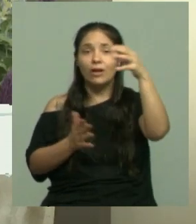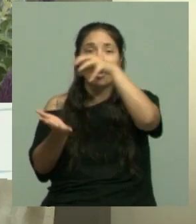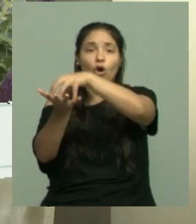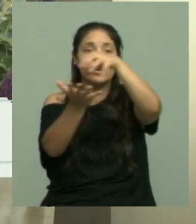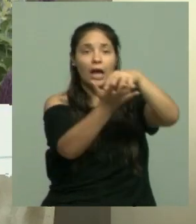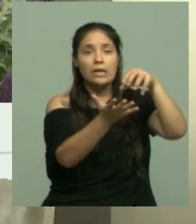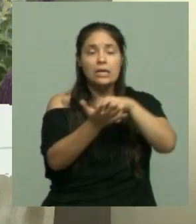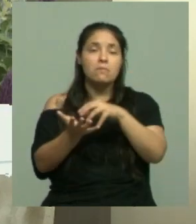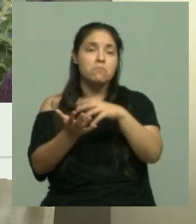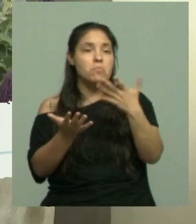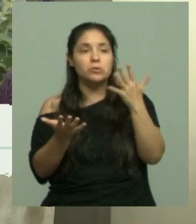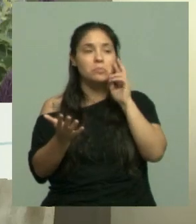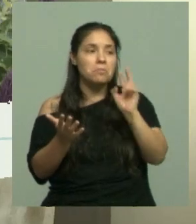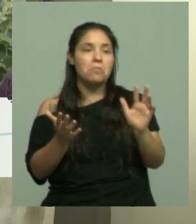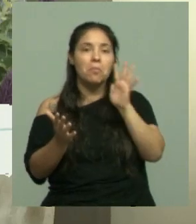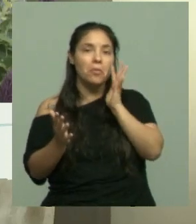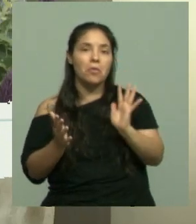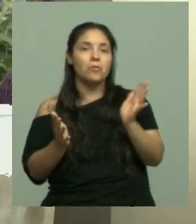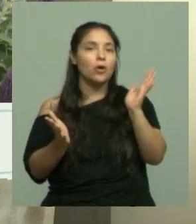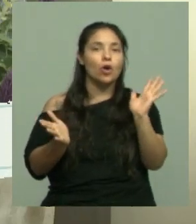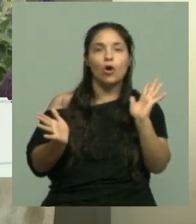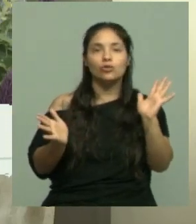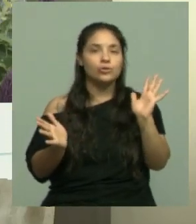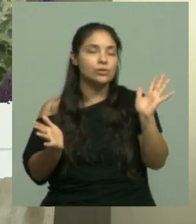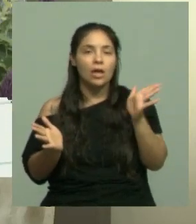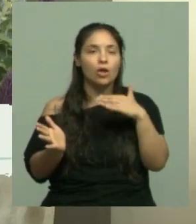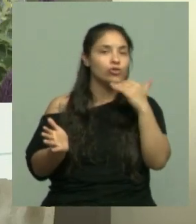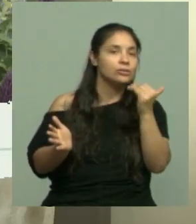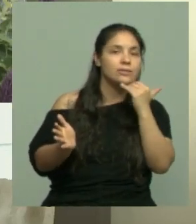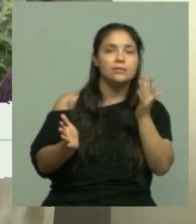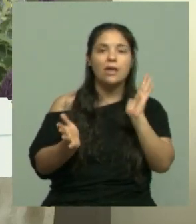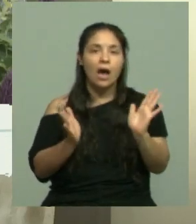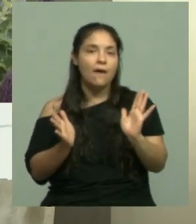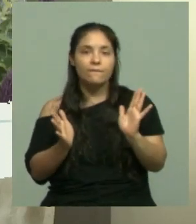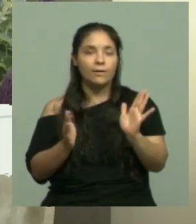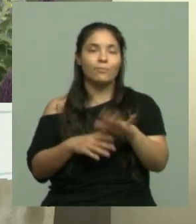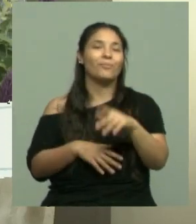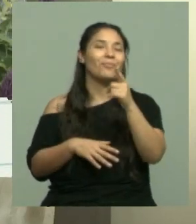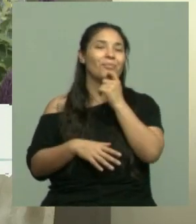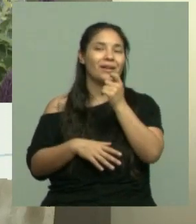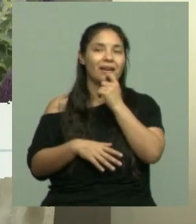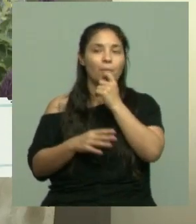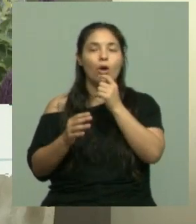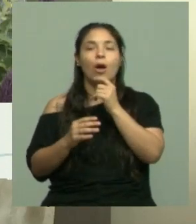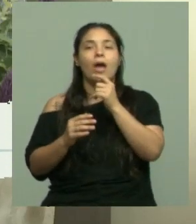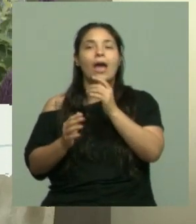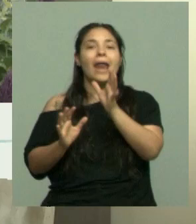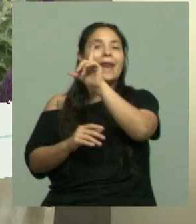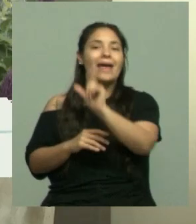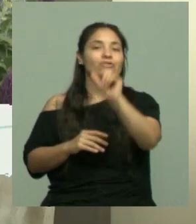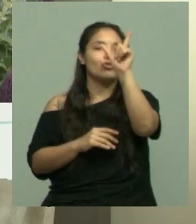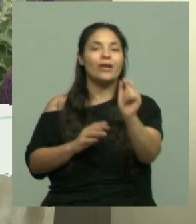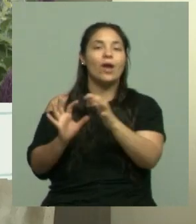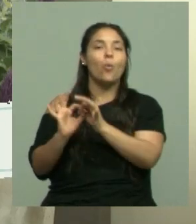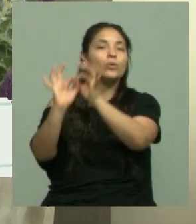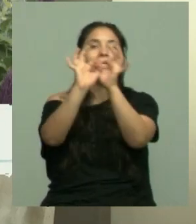genera un poco de temor. Esto es, digo, porque se desconoce por ahí el pedido que hace las Naciones Unidas con respecto a ciertos conflictos